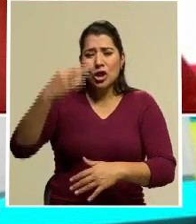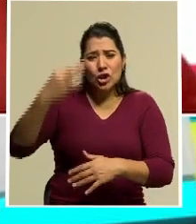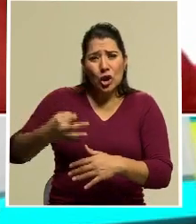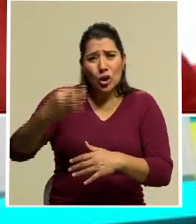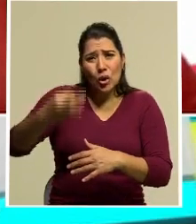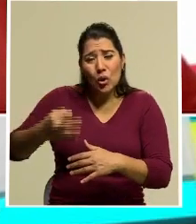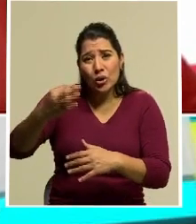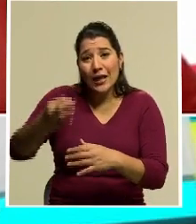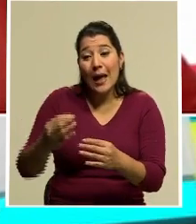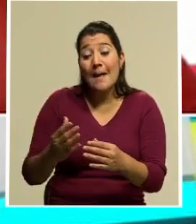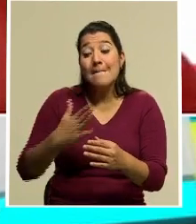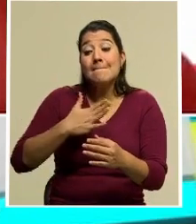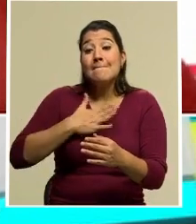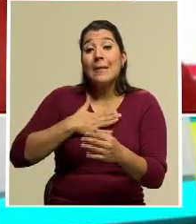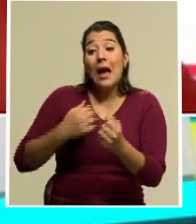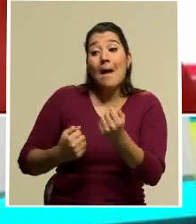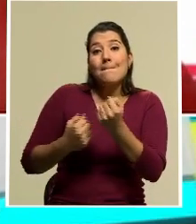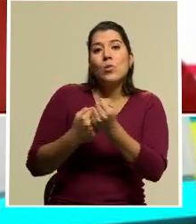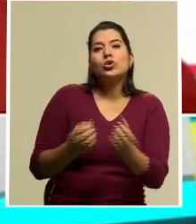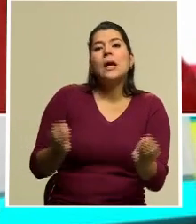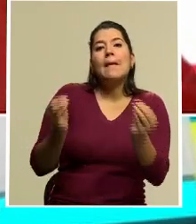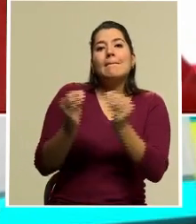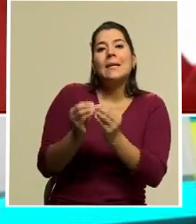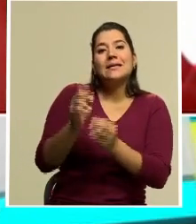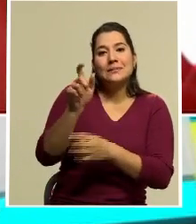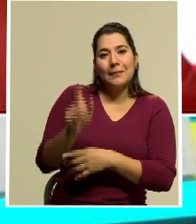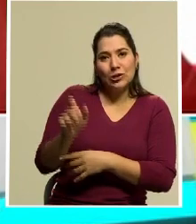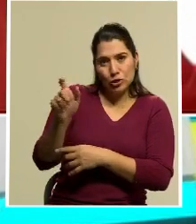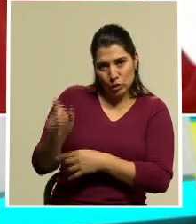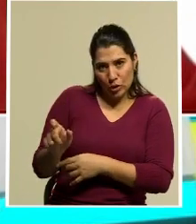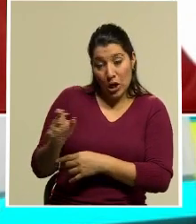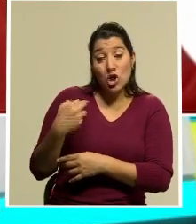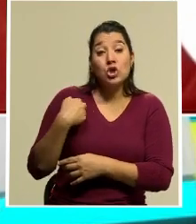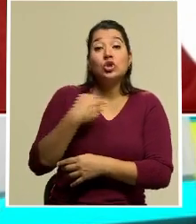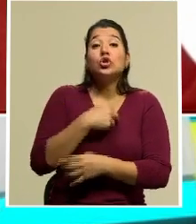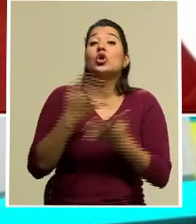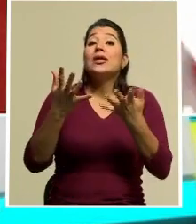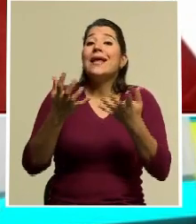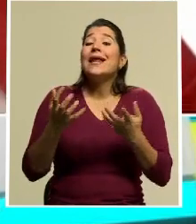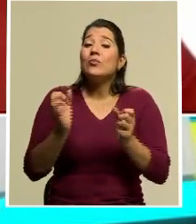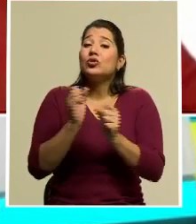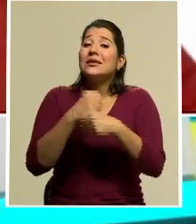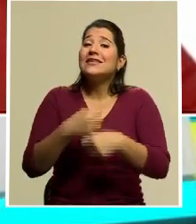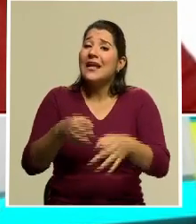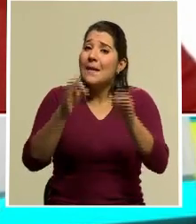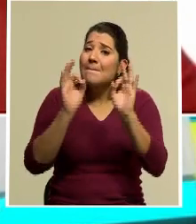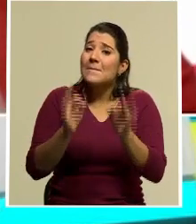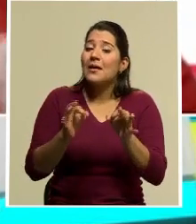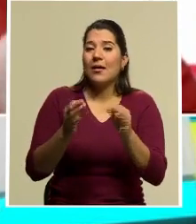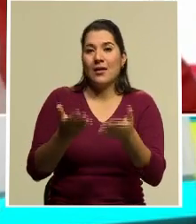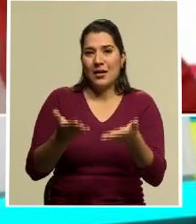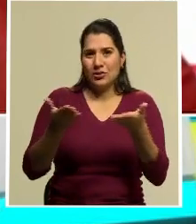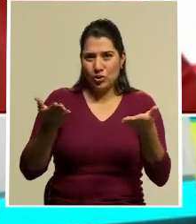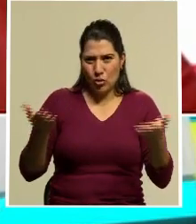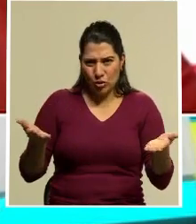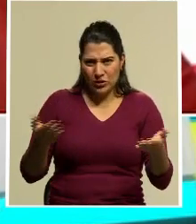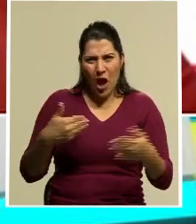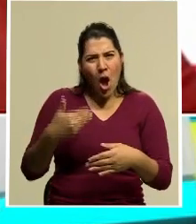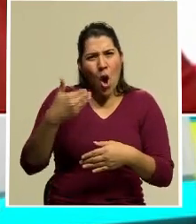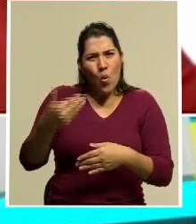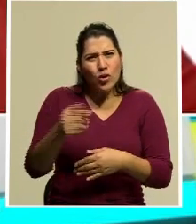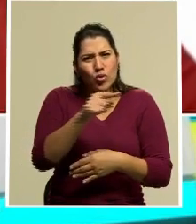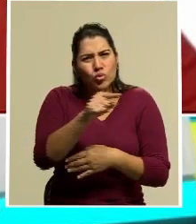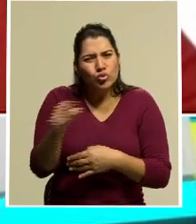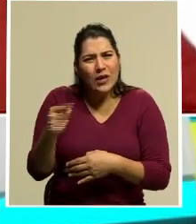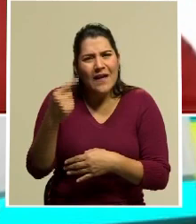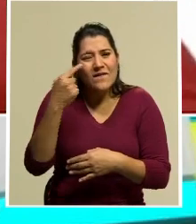partidarios dentro de este movimiento, que lo que queremos es hacer las cosas bien. Cuando usted encuentra compromisos de Costa Rica